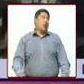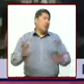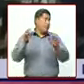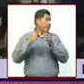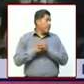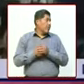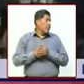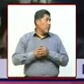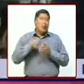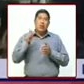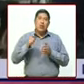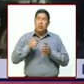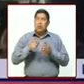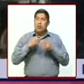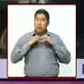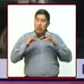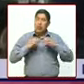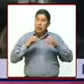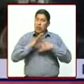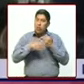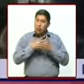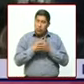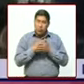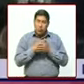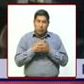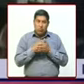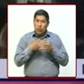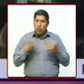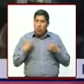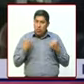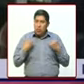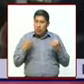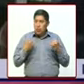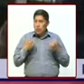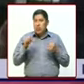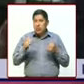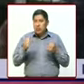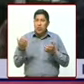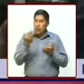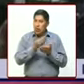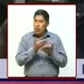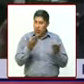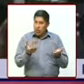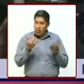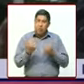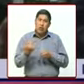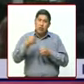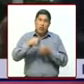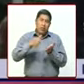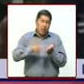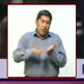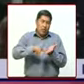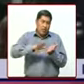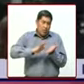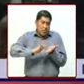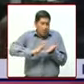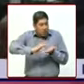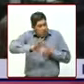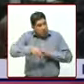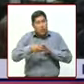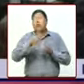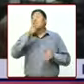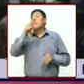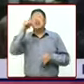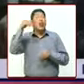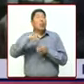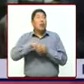Bueno, habrá que precisamente capacitar a todos y cada uno de los jóvenes que, si bien llegan hasta estos puntos de empadronamiento, les consultábamos por quién van a